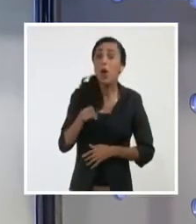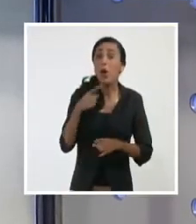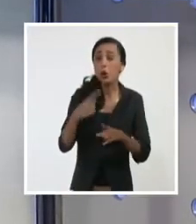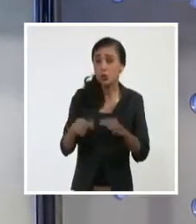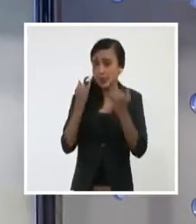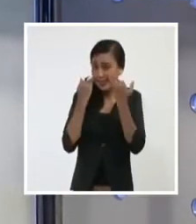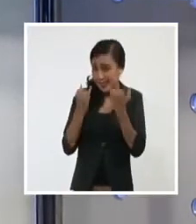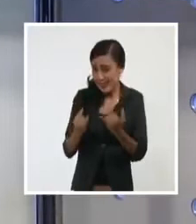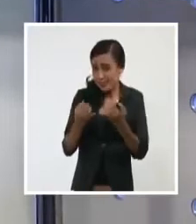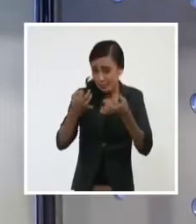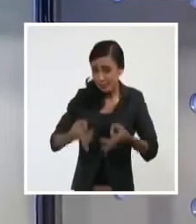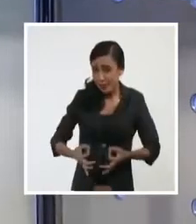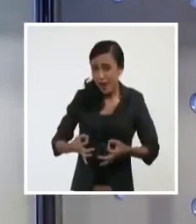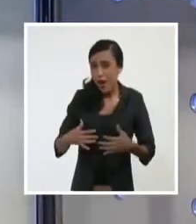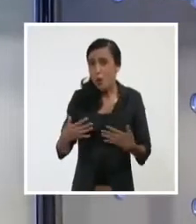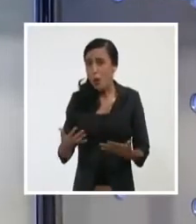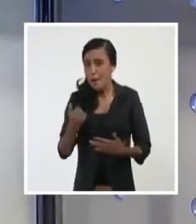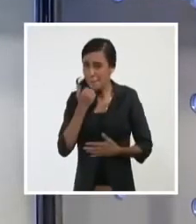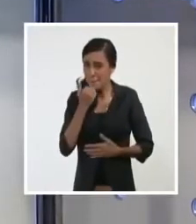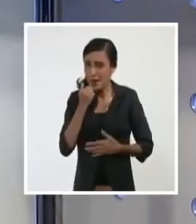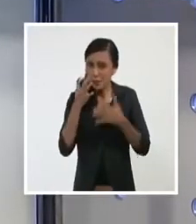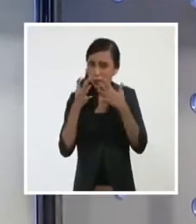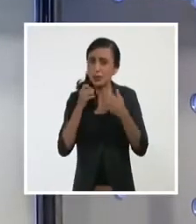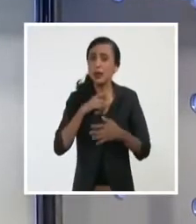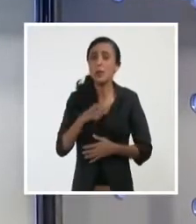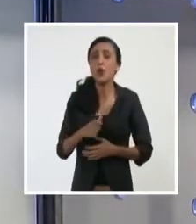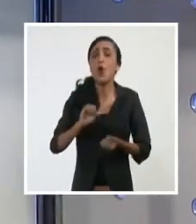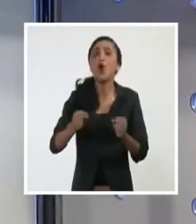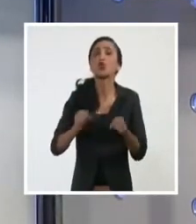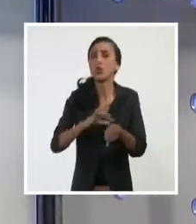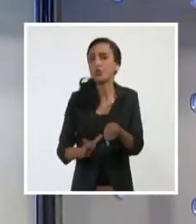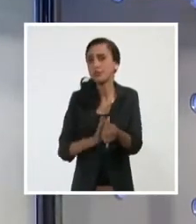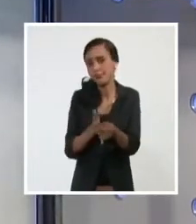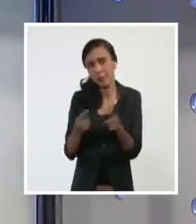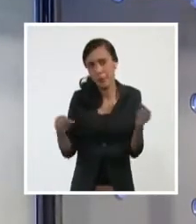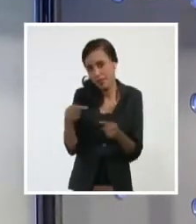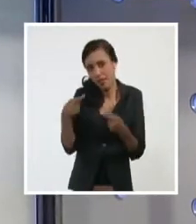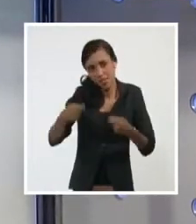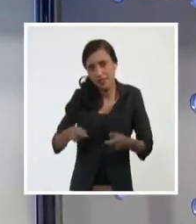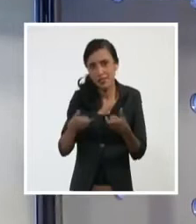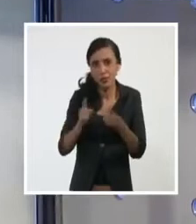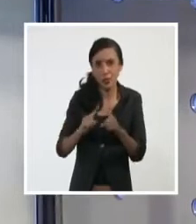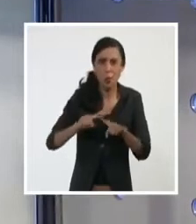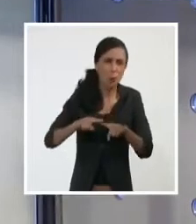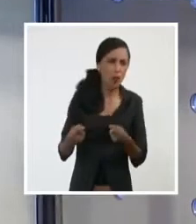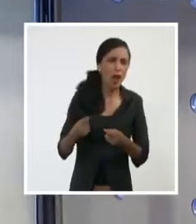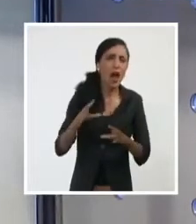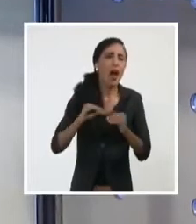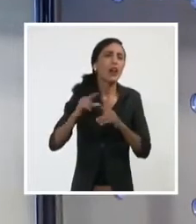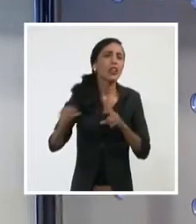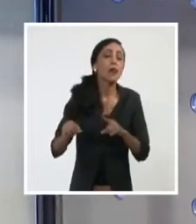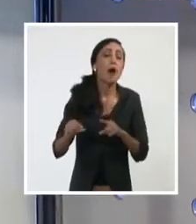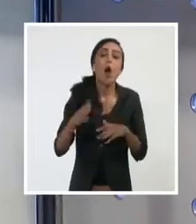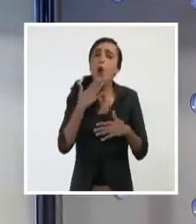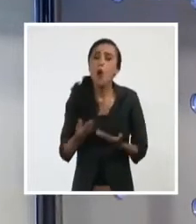intereses, tanto o más cruciales, como el control de la pandemia de COVID-19, el acceso a las vacunas